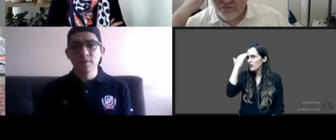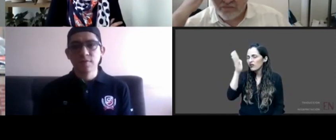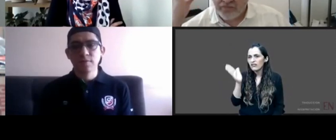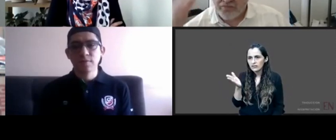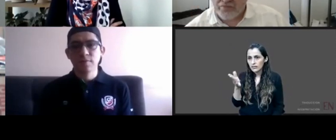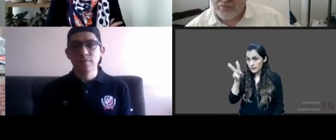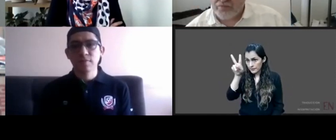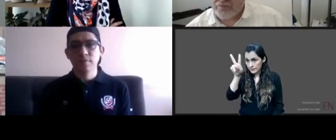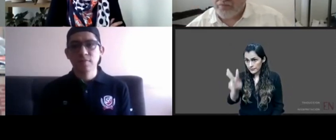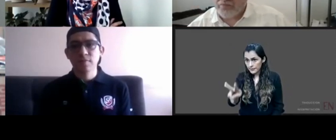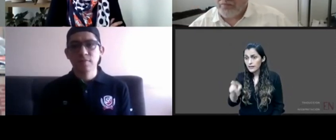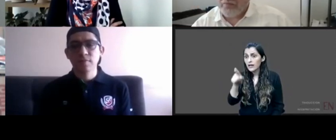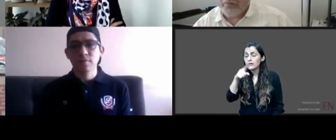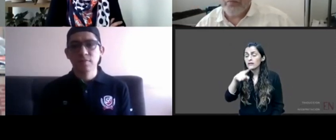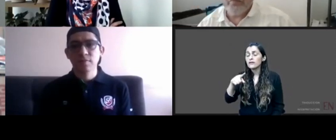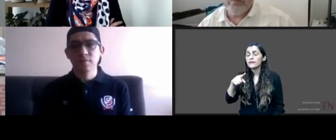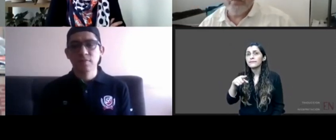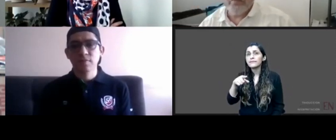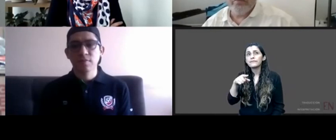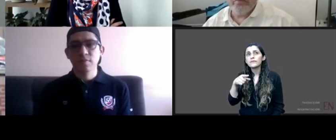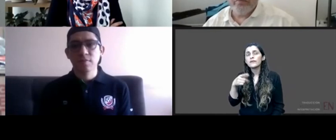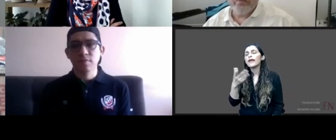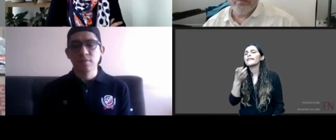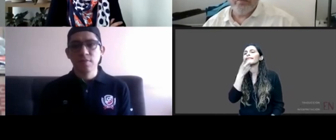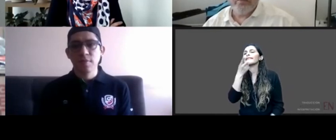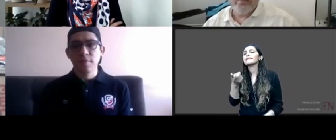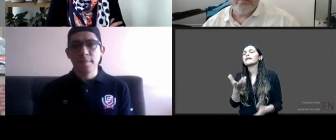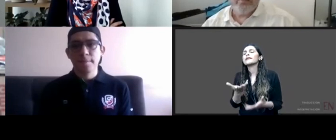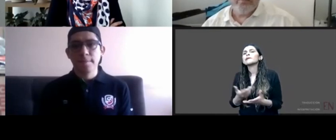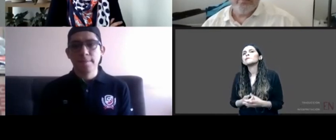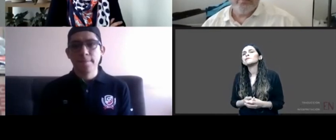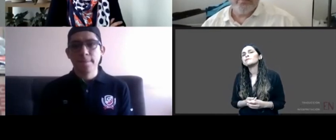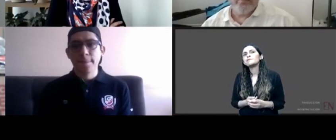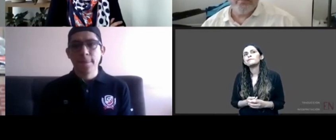toman en cuenta, o sea, dicen que